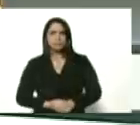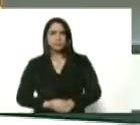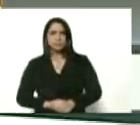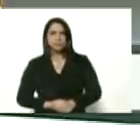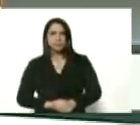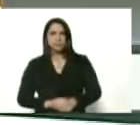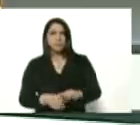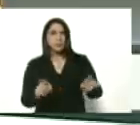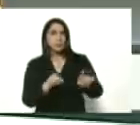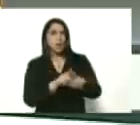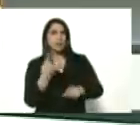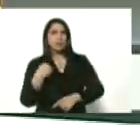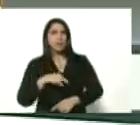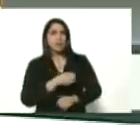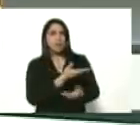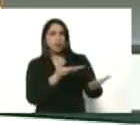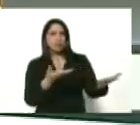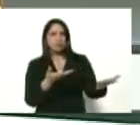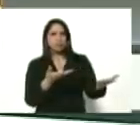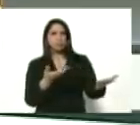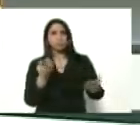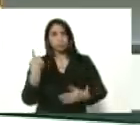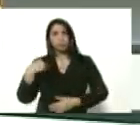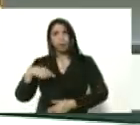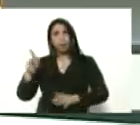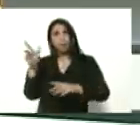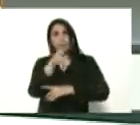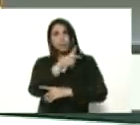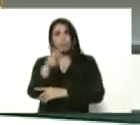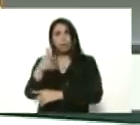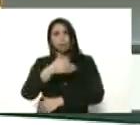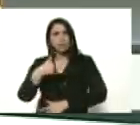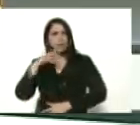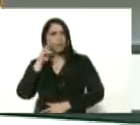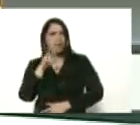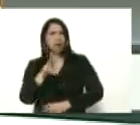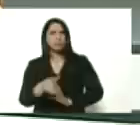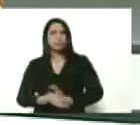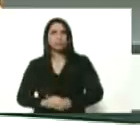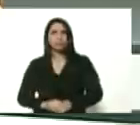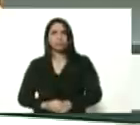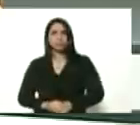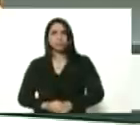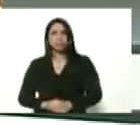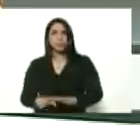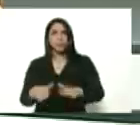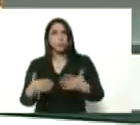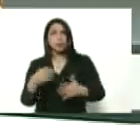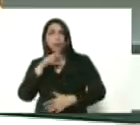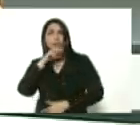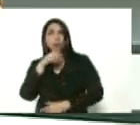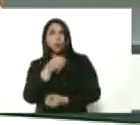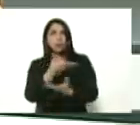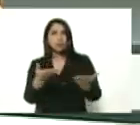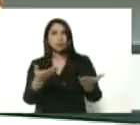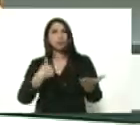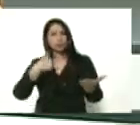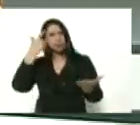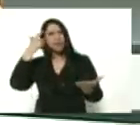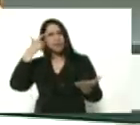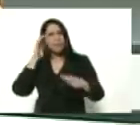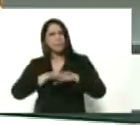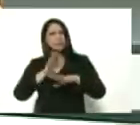como la quieren ellos. Tengo ese video, quiero que lo vean. Cuando él habló eso, yo sabía de qué se